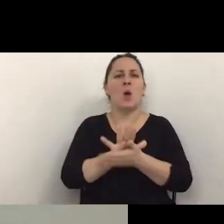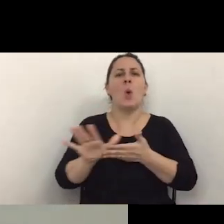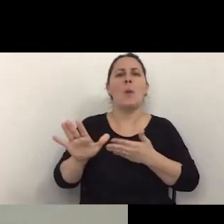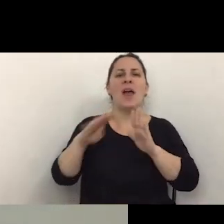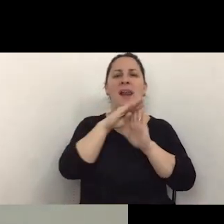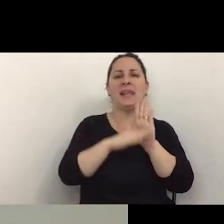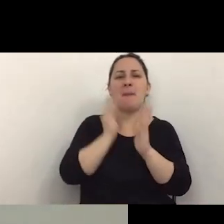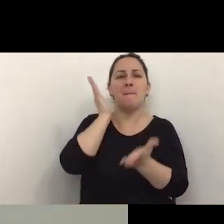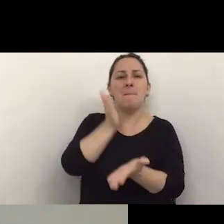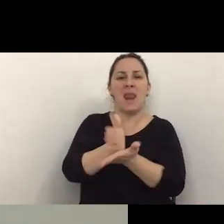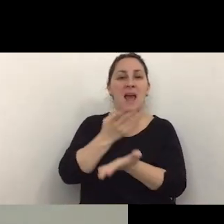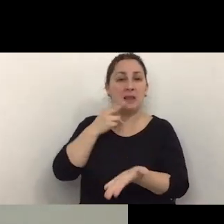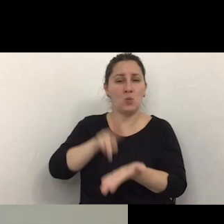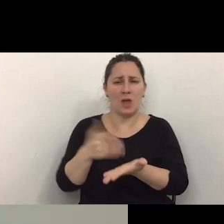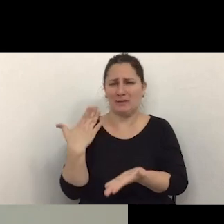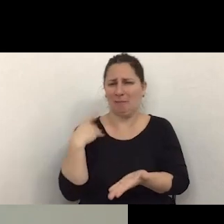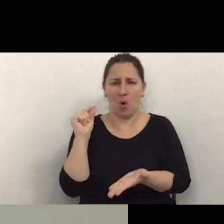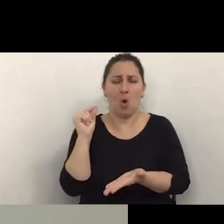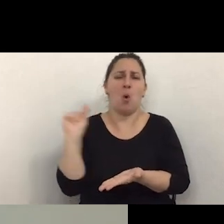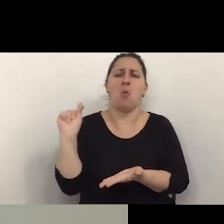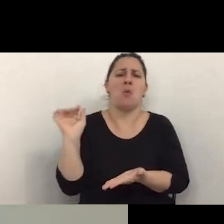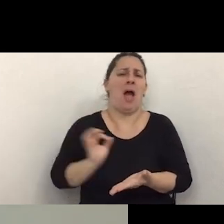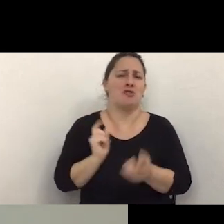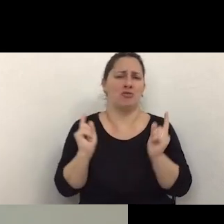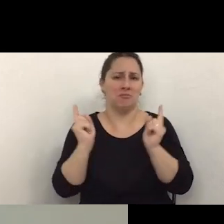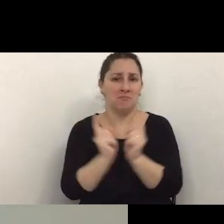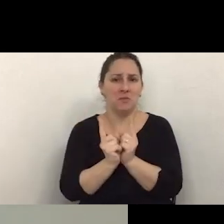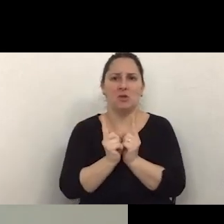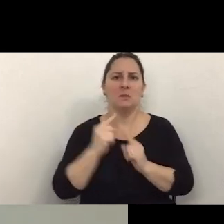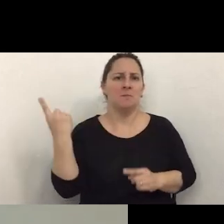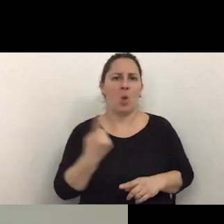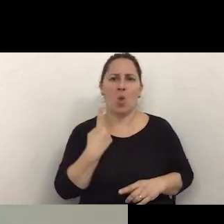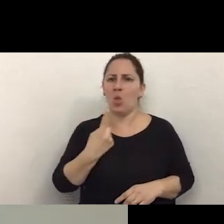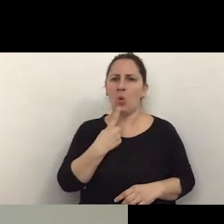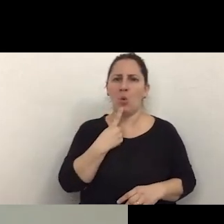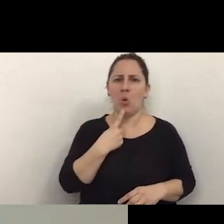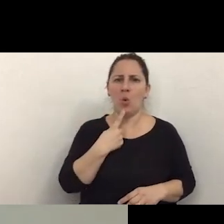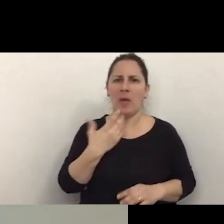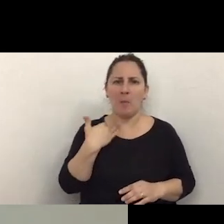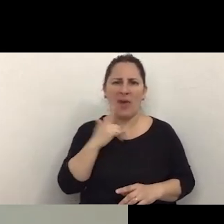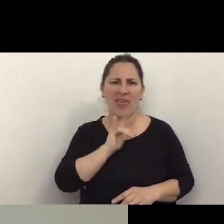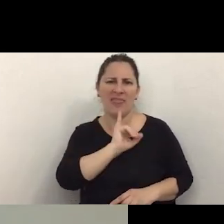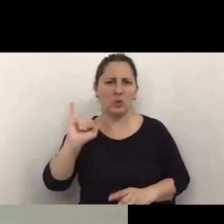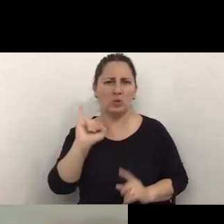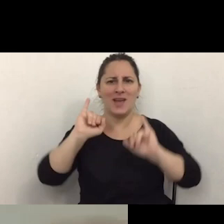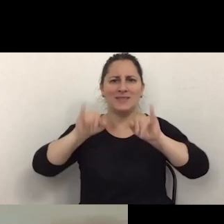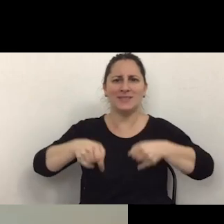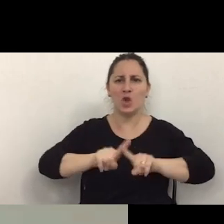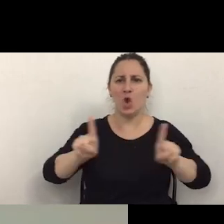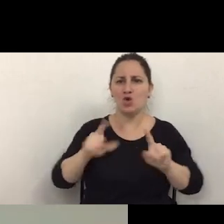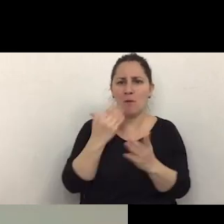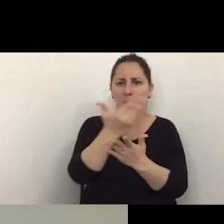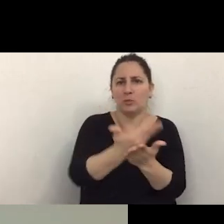tributario o a pocos años, se ponía en duda si se podía hasta denunciar por una determinación sobre